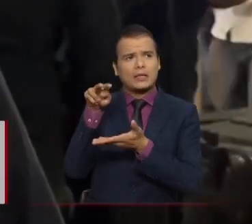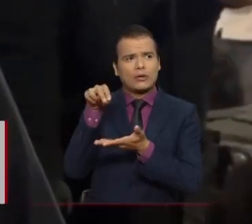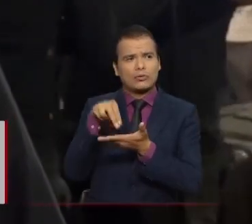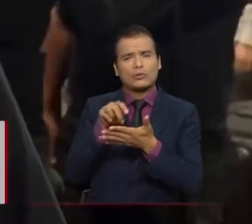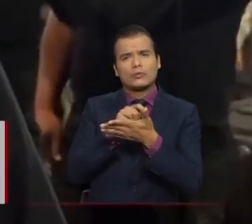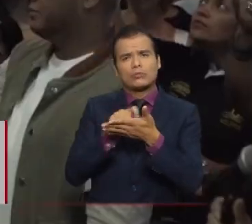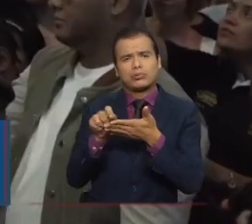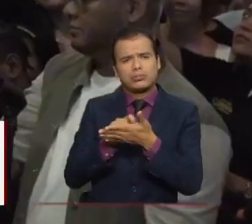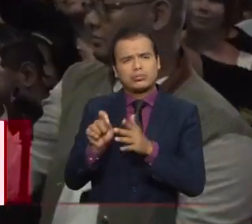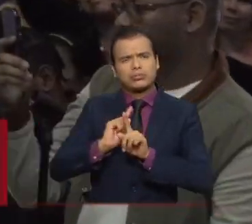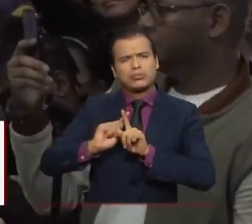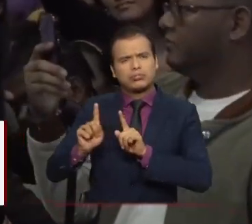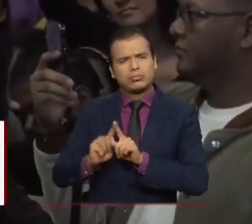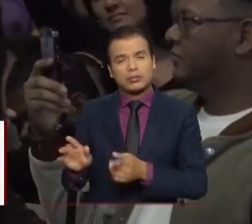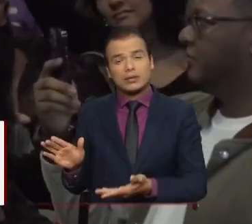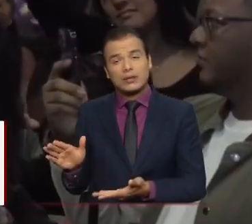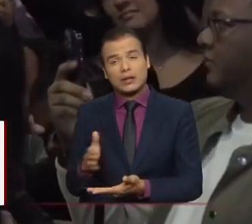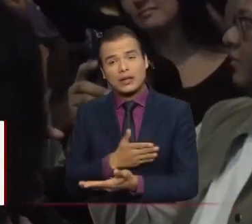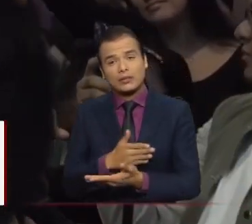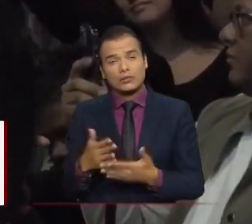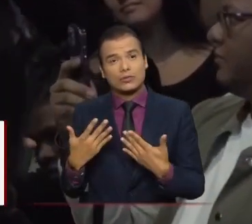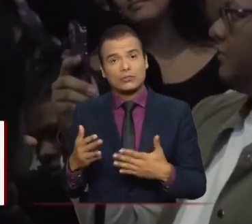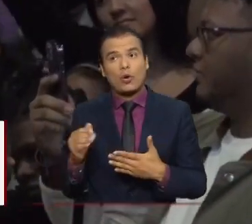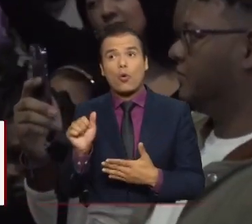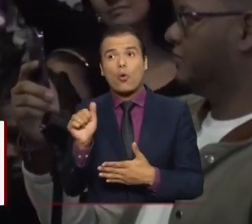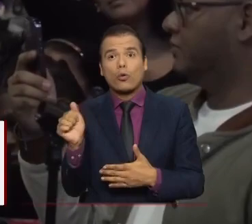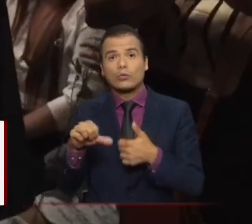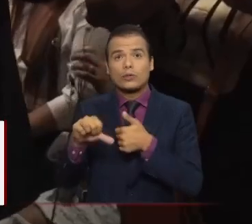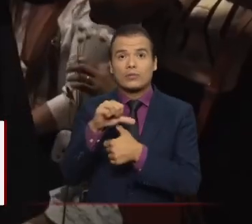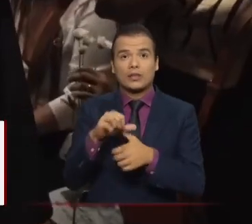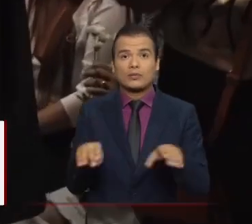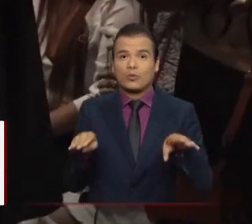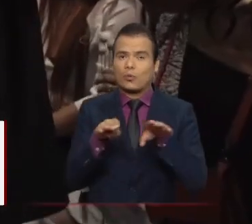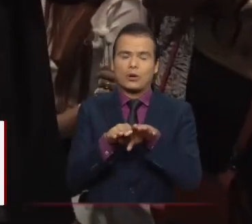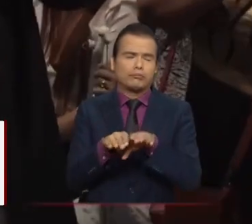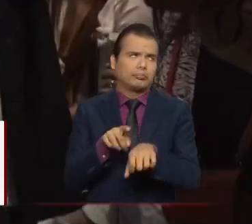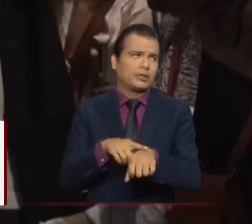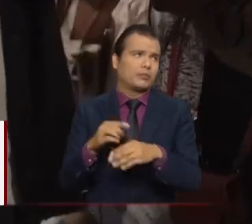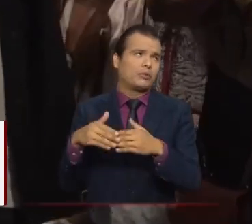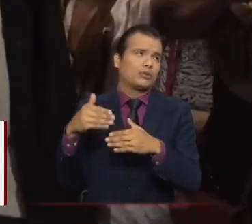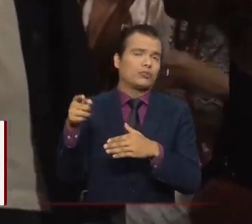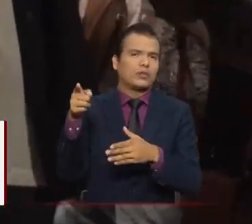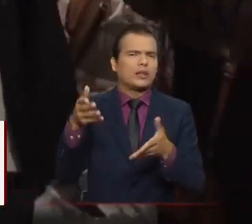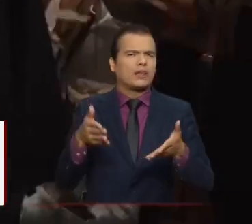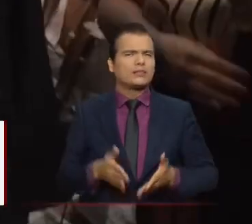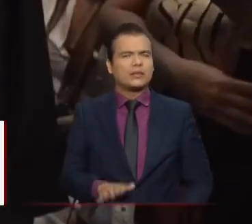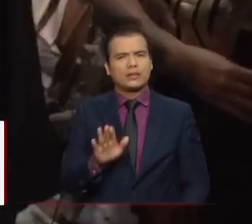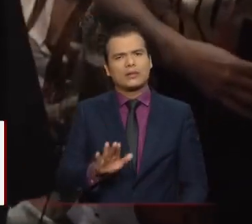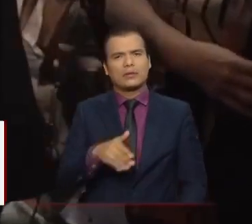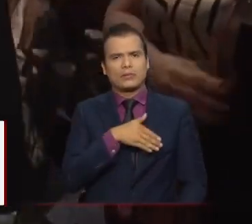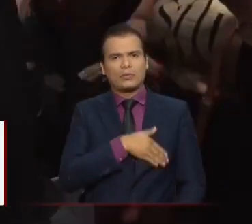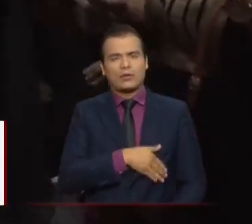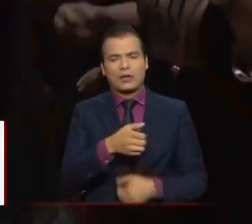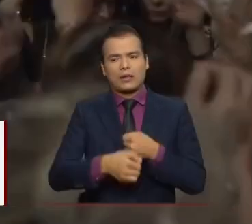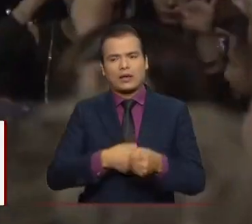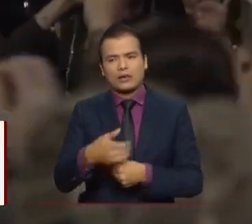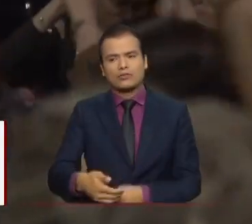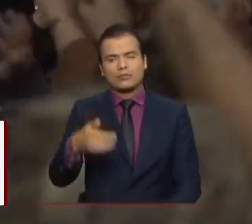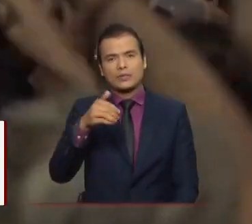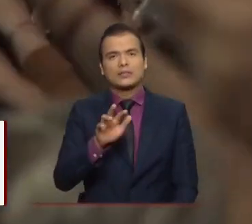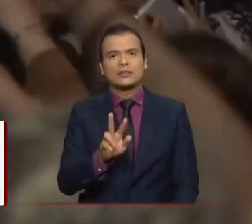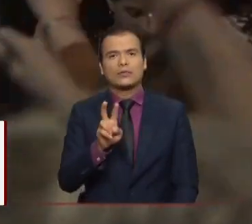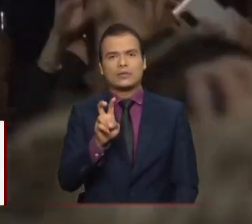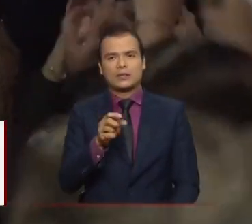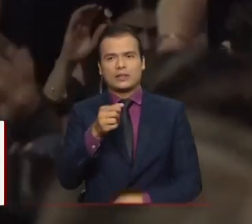van a pasar mucho tiempo para que nazca una persona como él el artista nacido en el departamento de Bolívar falleció a los 57 años de